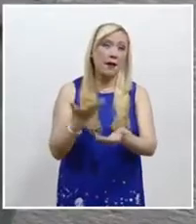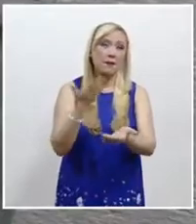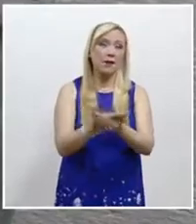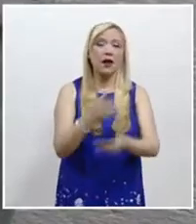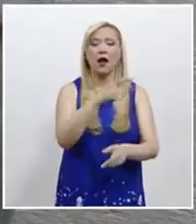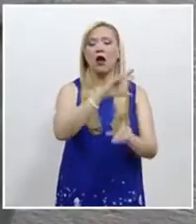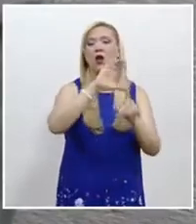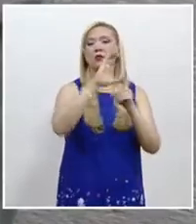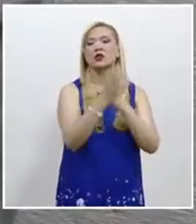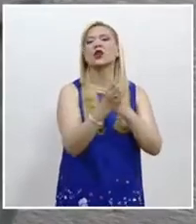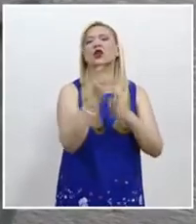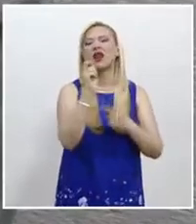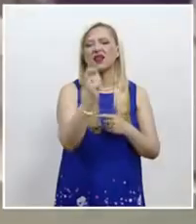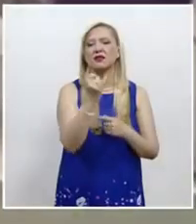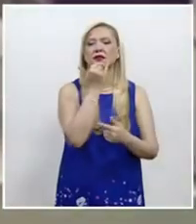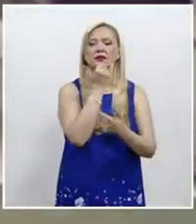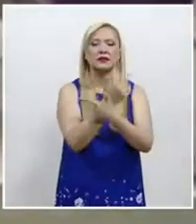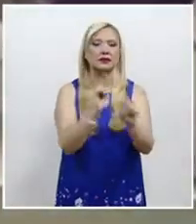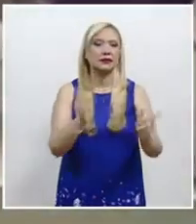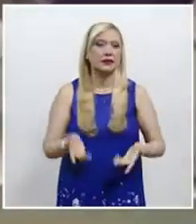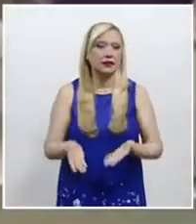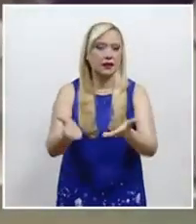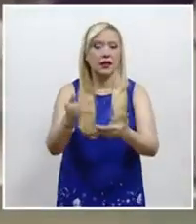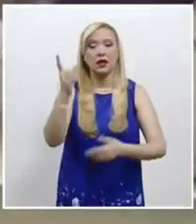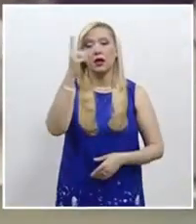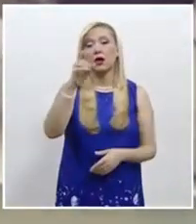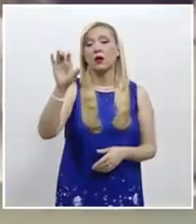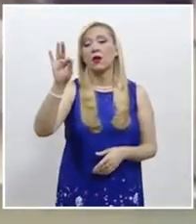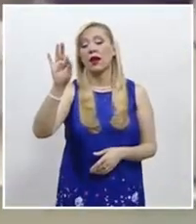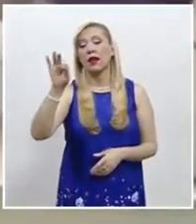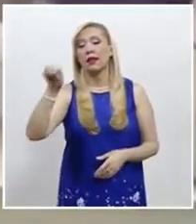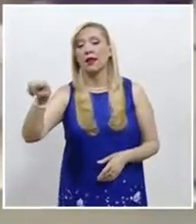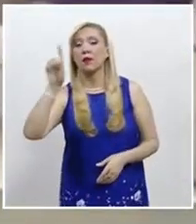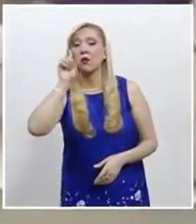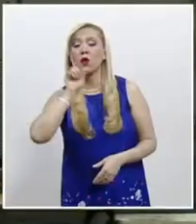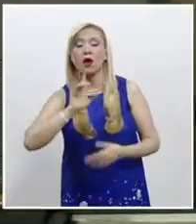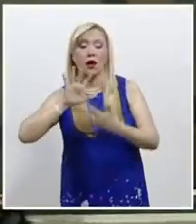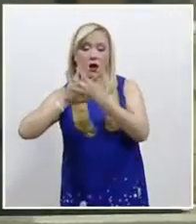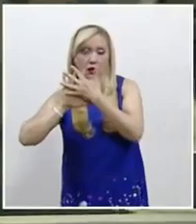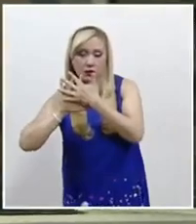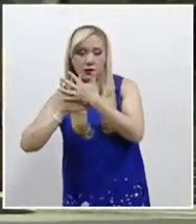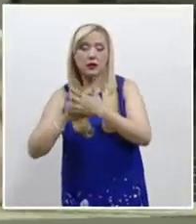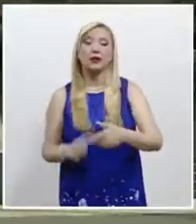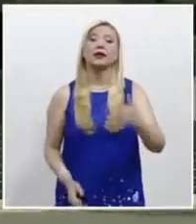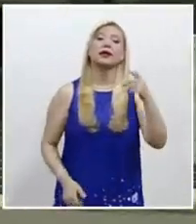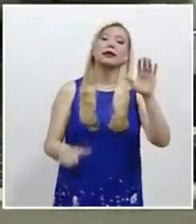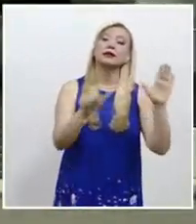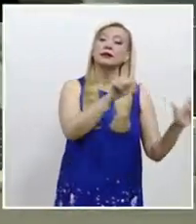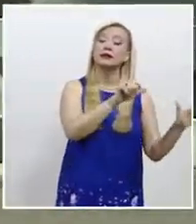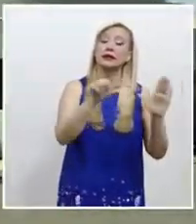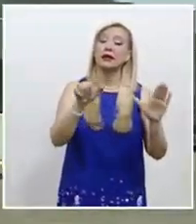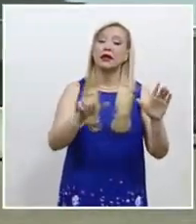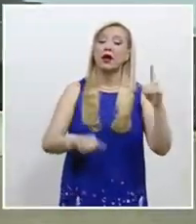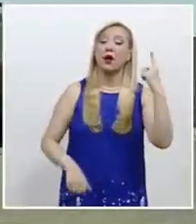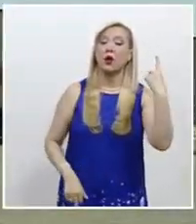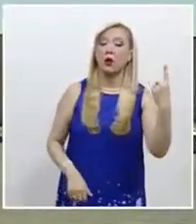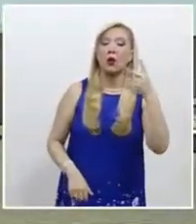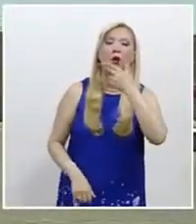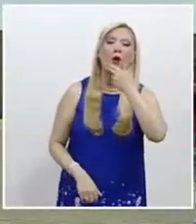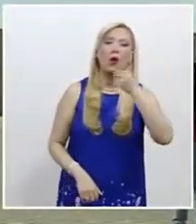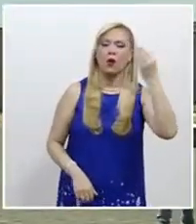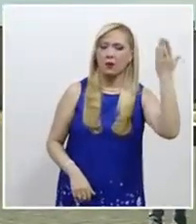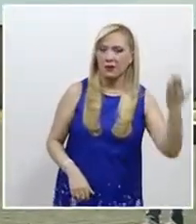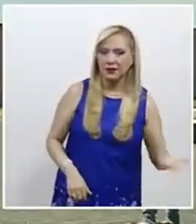la Comisión de Amnistía, de las cuales 140 corresponden a mujeres privadas de la libertad y 601 a